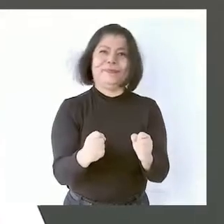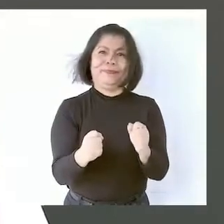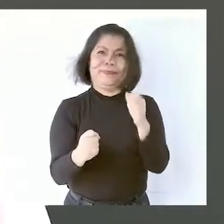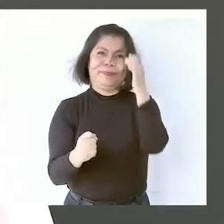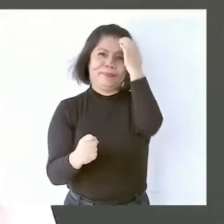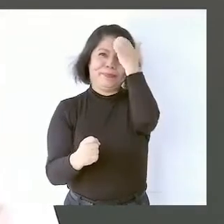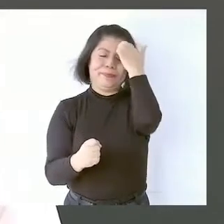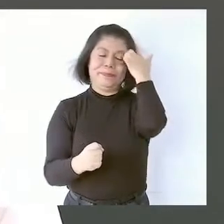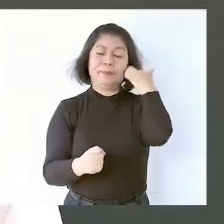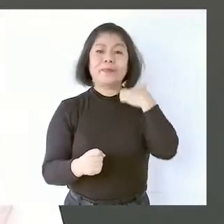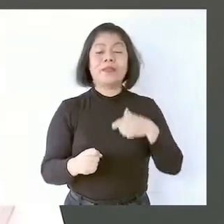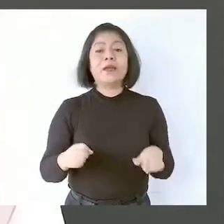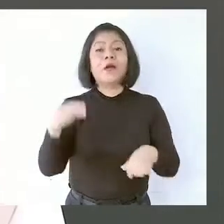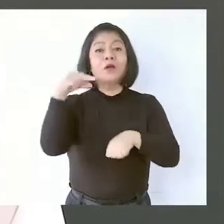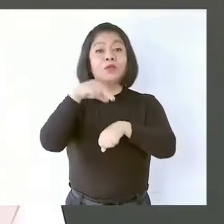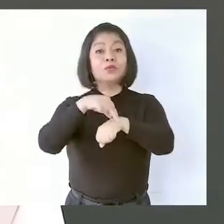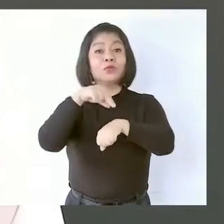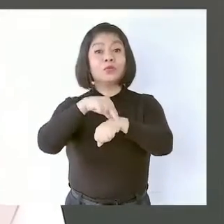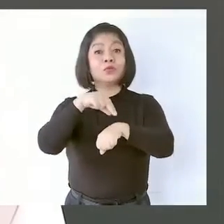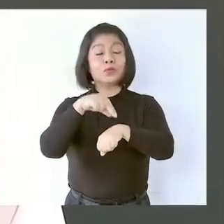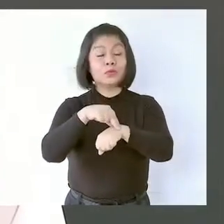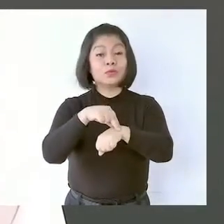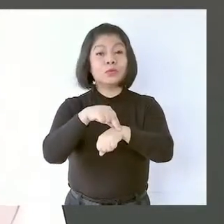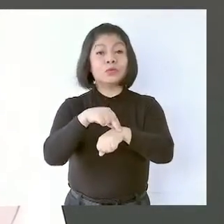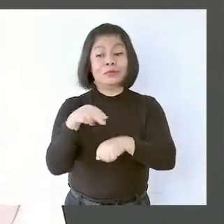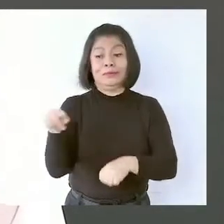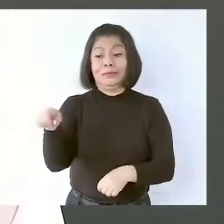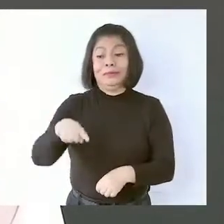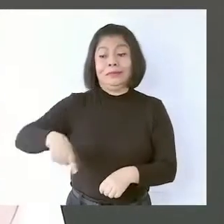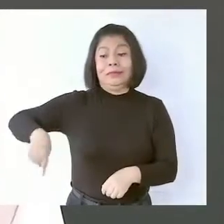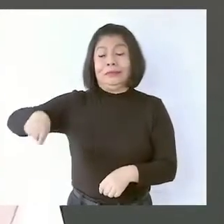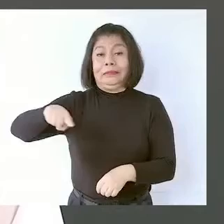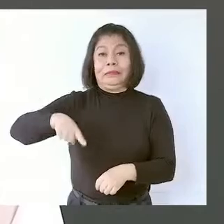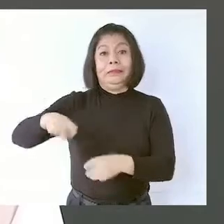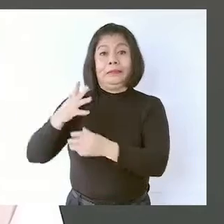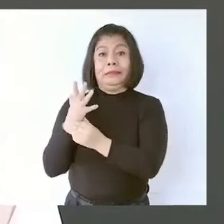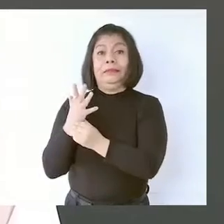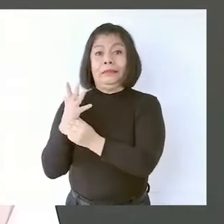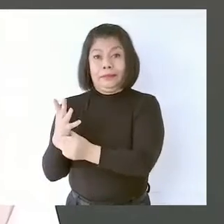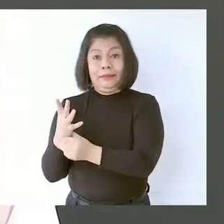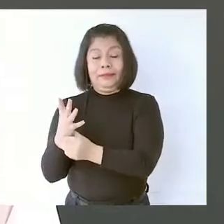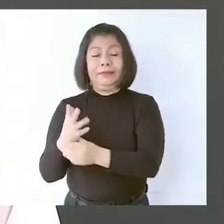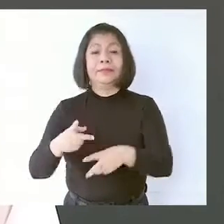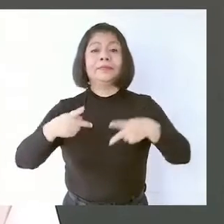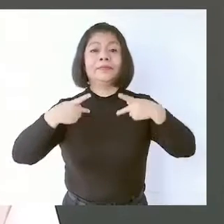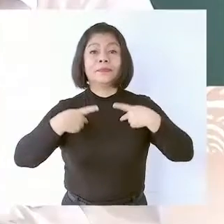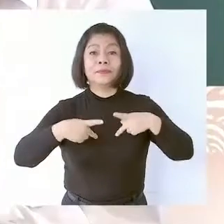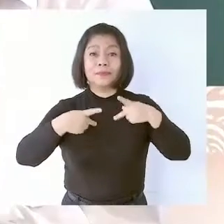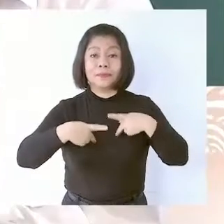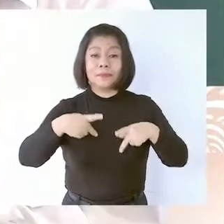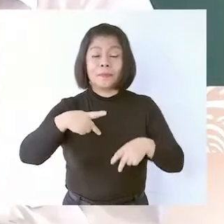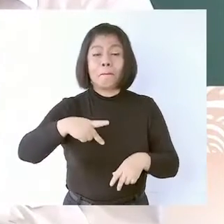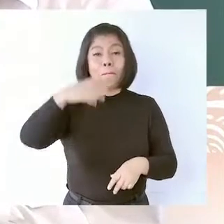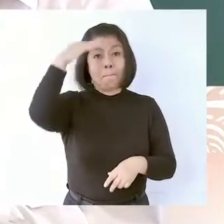vacunamos a todos los mayores de 60 años de edad,